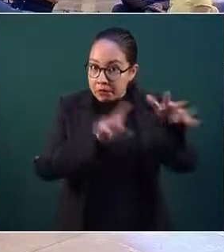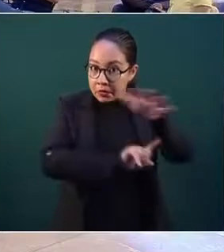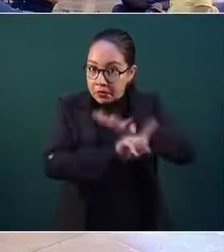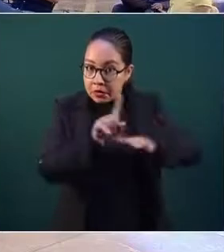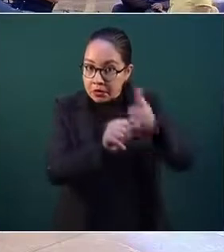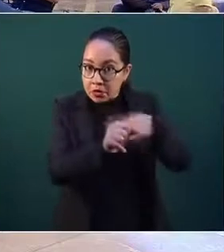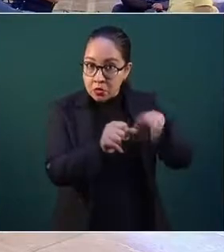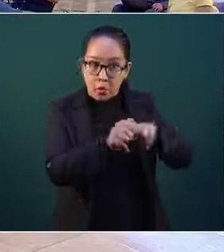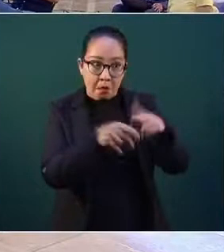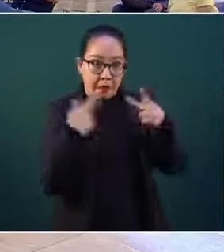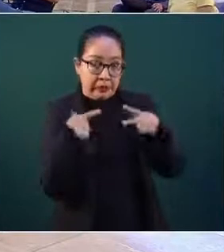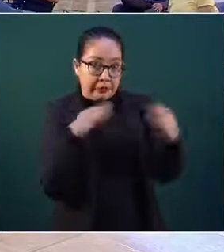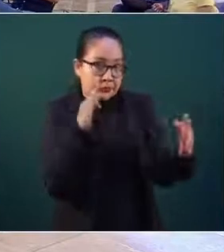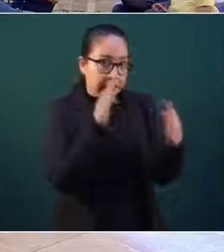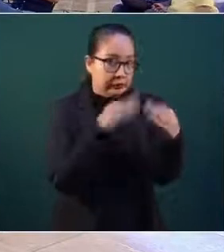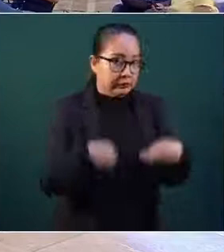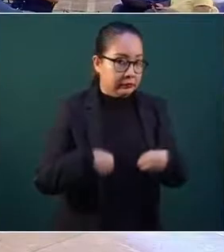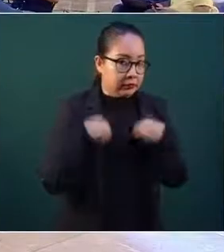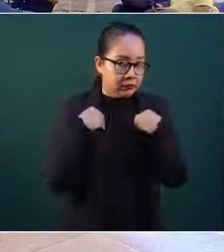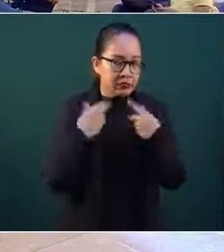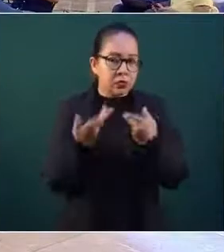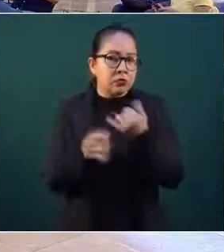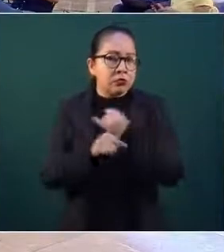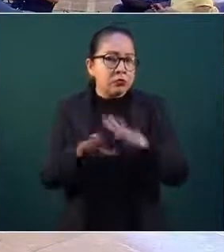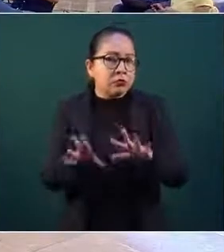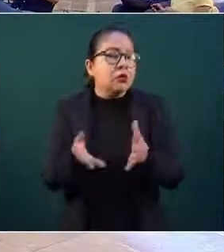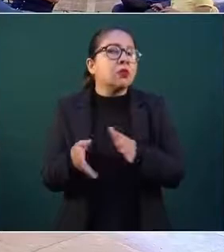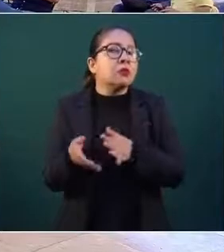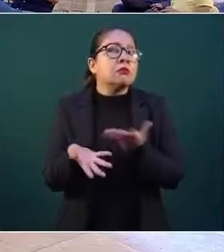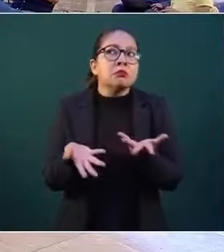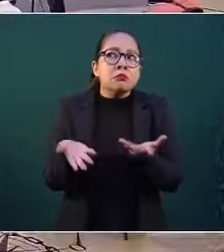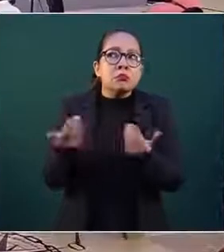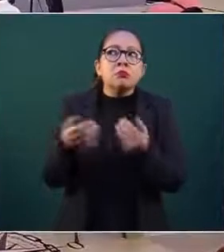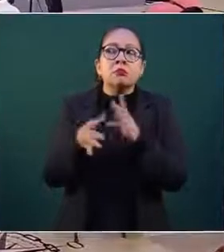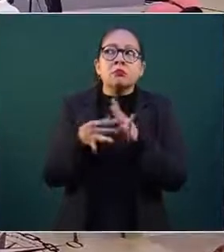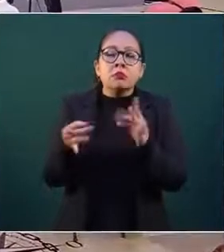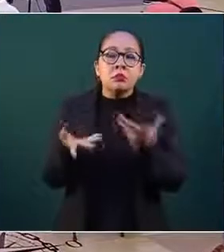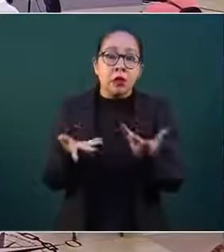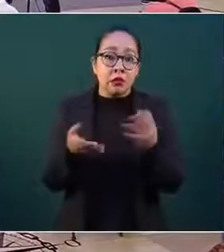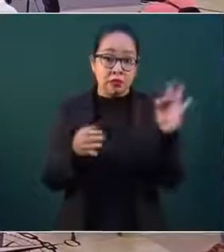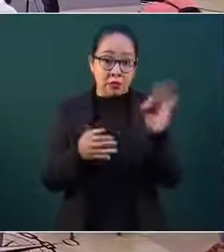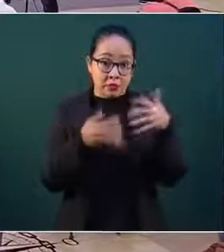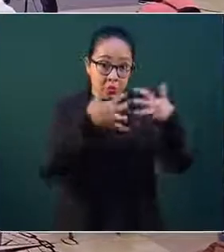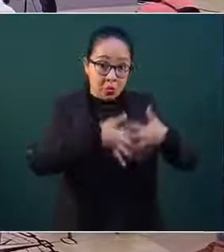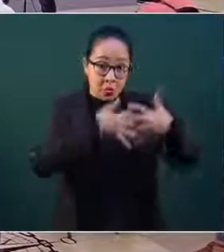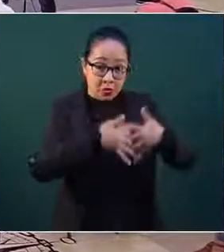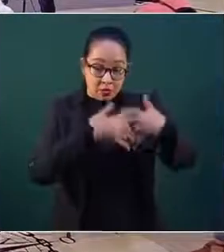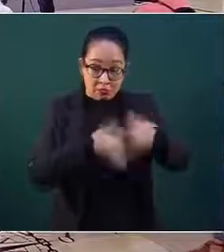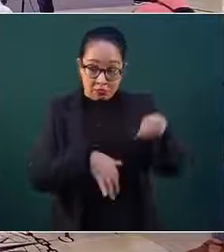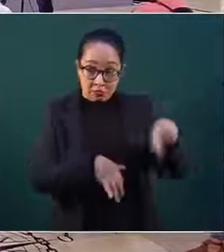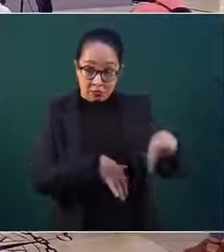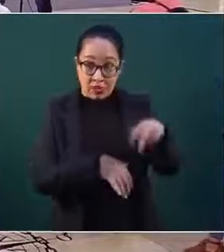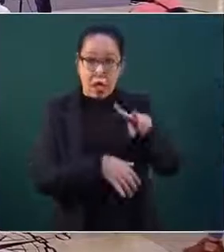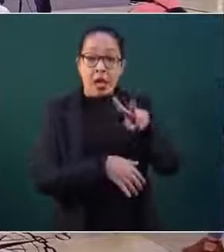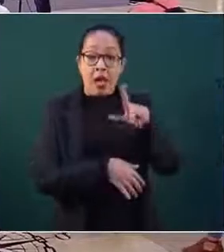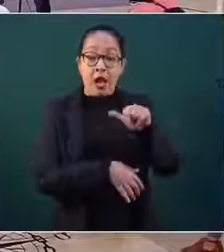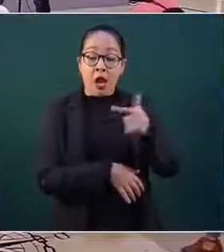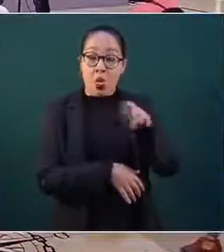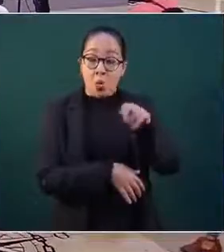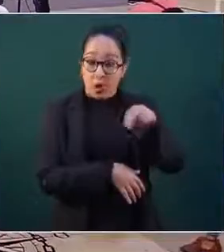¿Qué informe tiene al respecto y, en todo caso, si existe la posibilidad de detener las labores en esta planta en Veracruz?